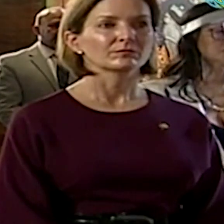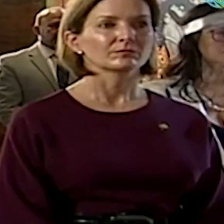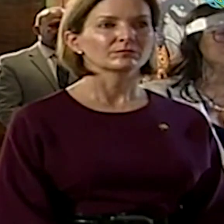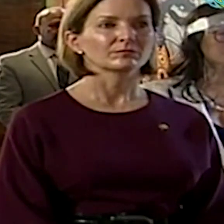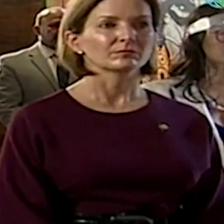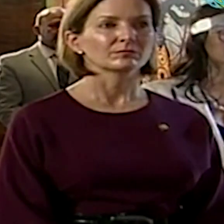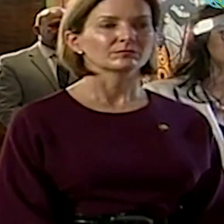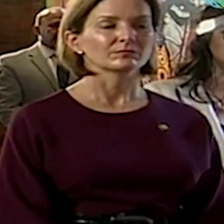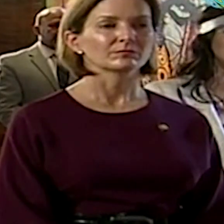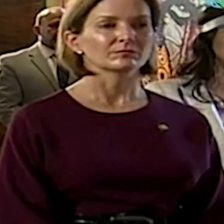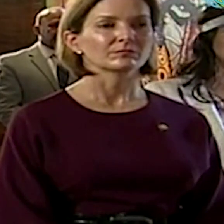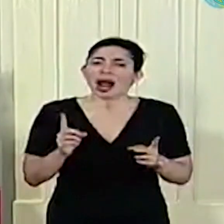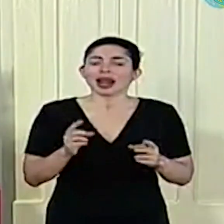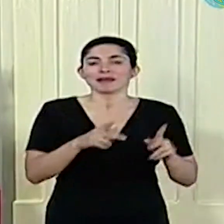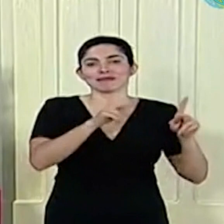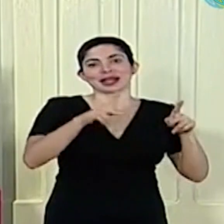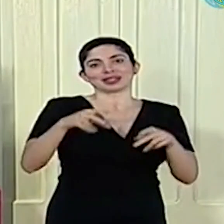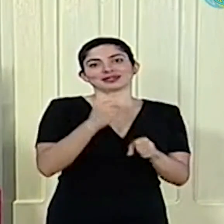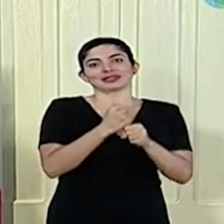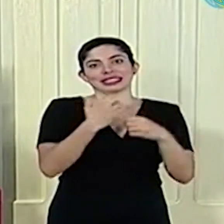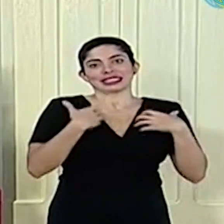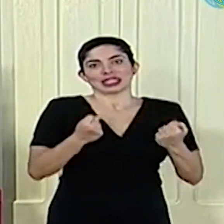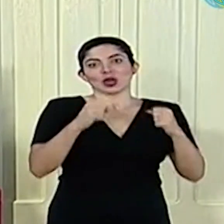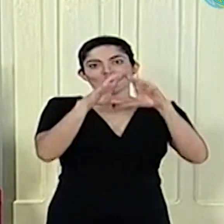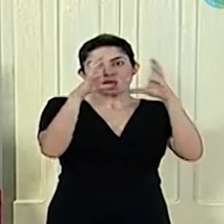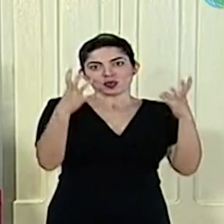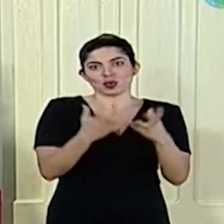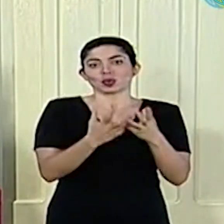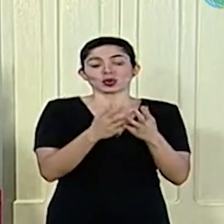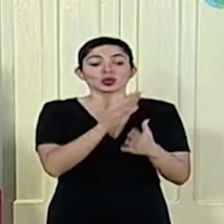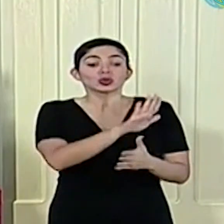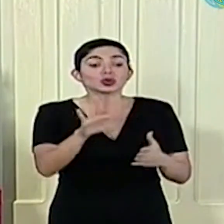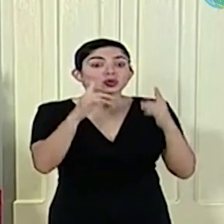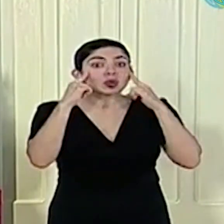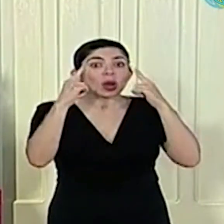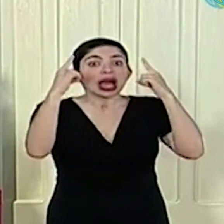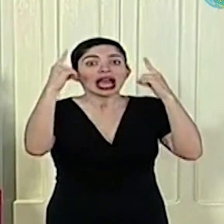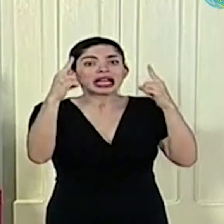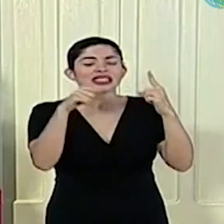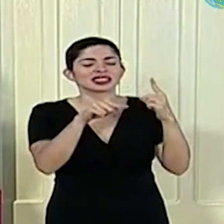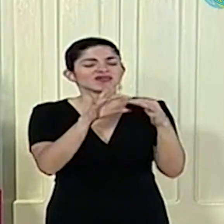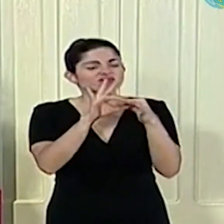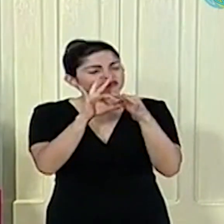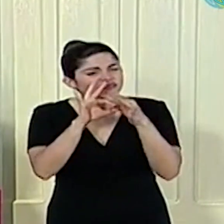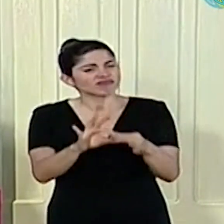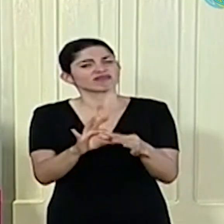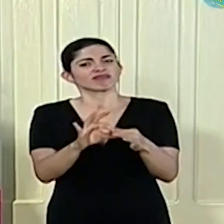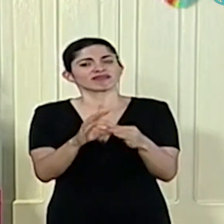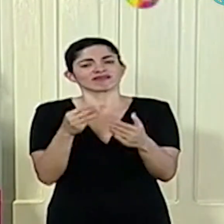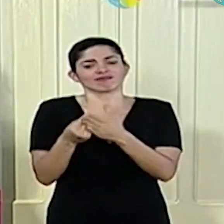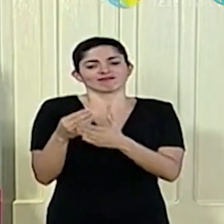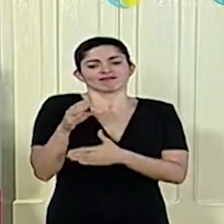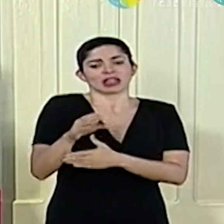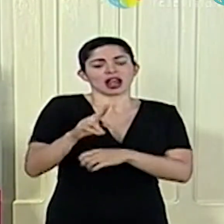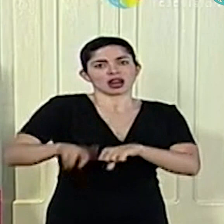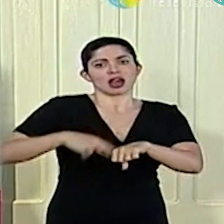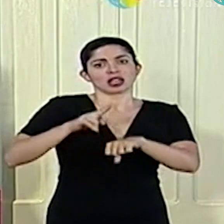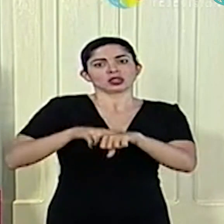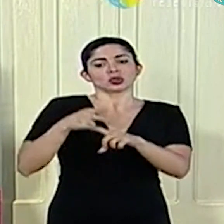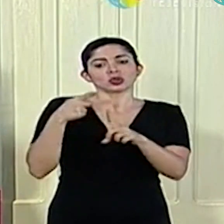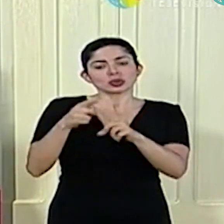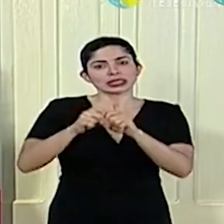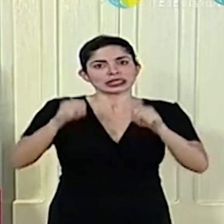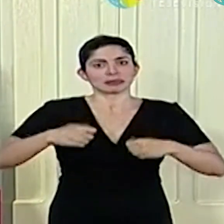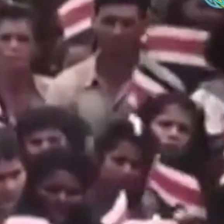global son el personal de salud alrededor del mundo y su mayor éxito está íntimamente ligado a la inversión nacional en los